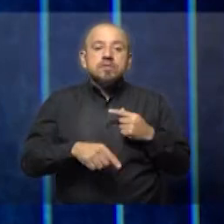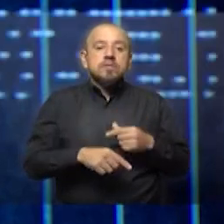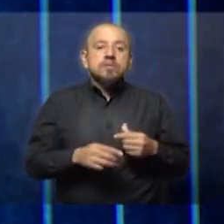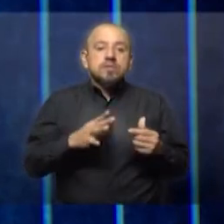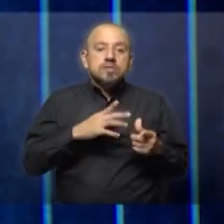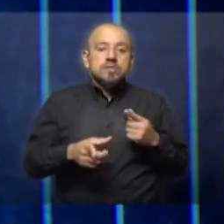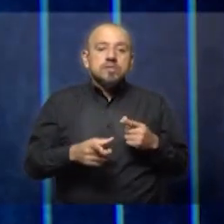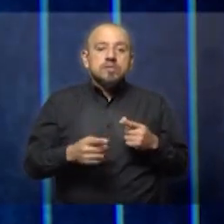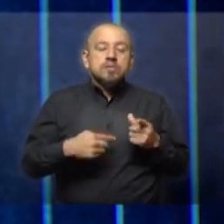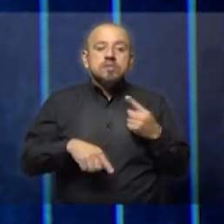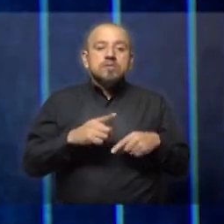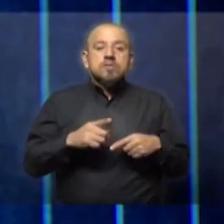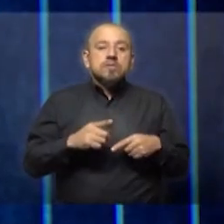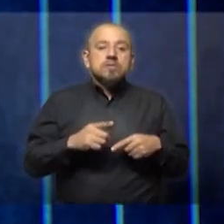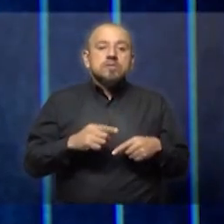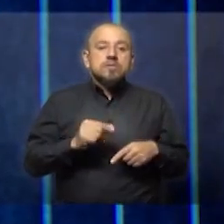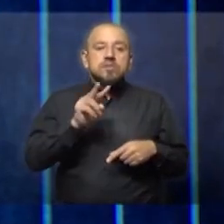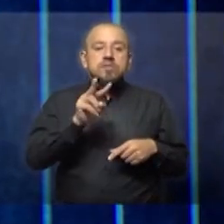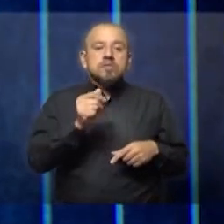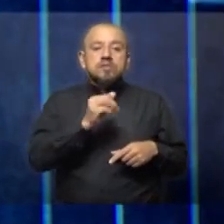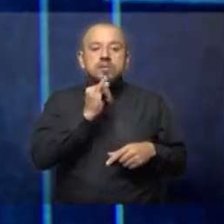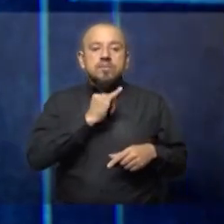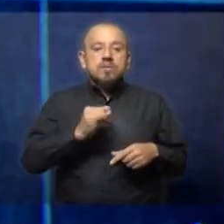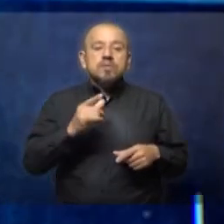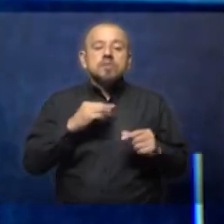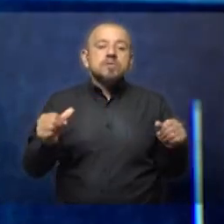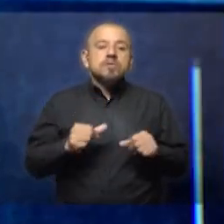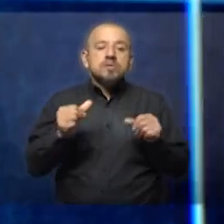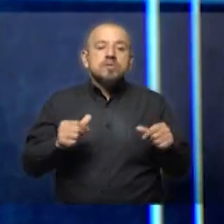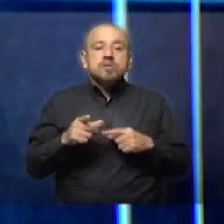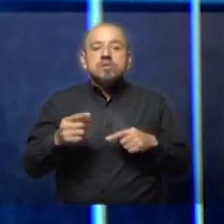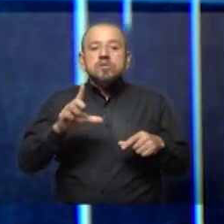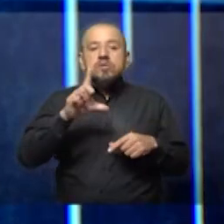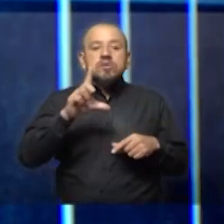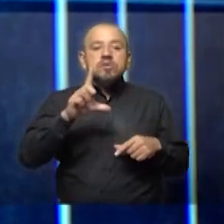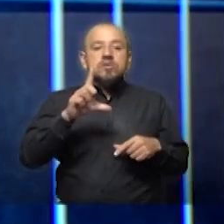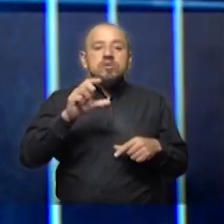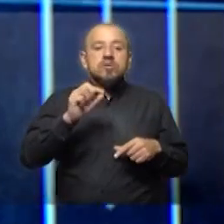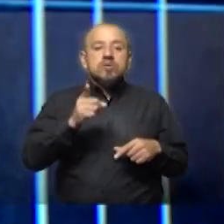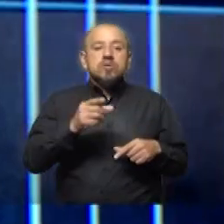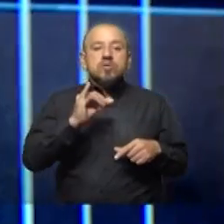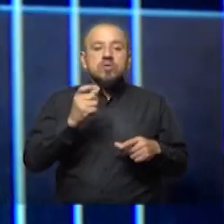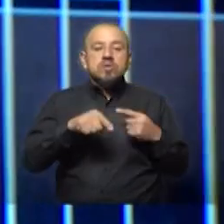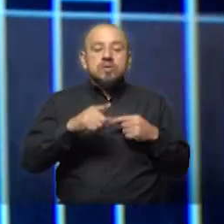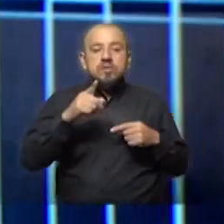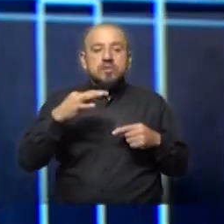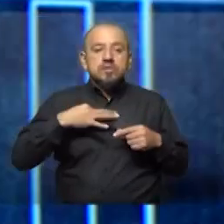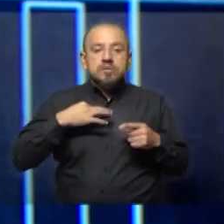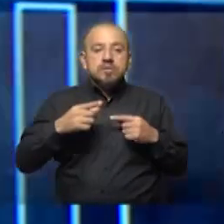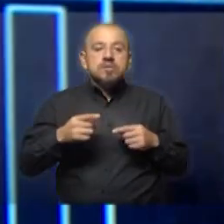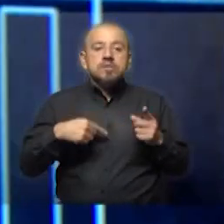conocemos otros aspectos de la obra de baferreyra Y ustedes han dedicado programas a lógica Viva los problemas sociales y no todo el mundo sabe que